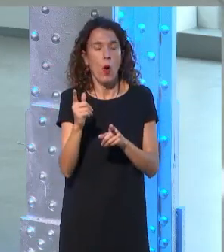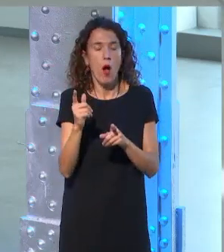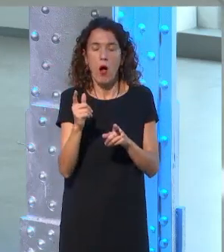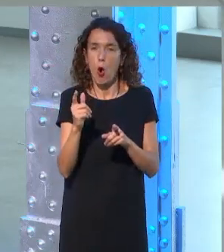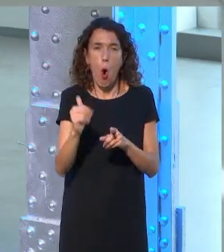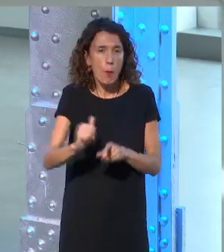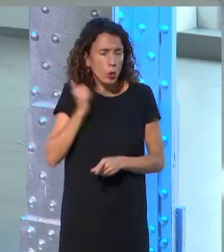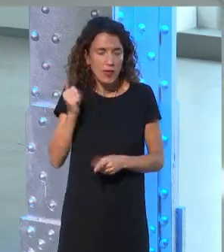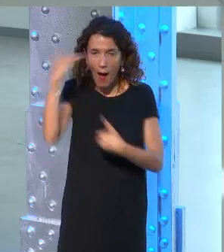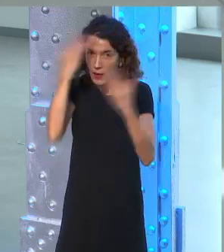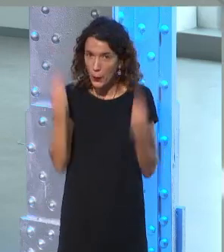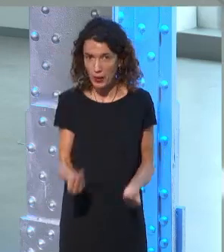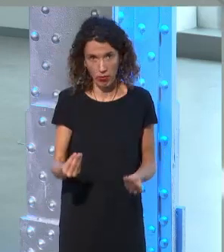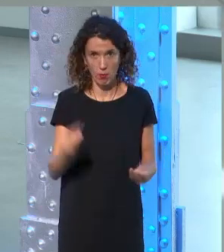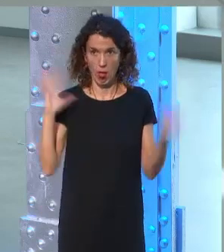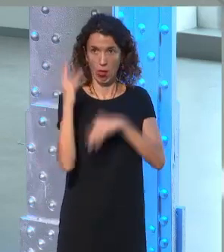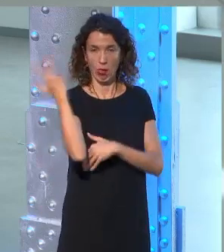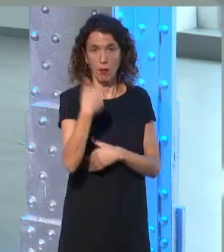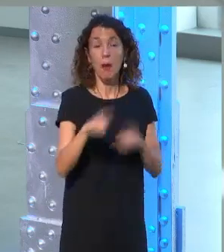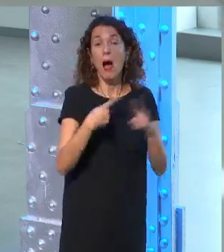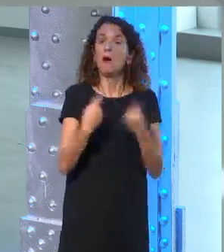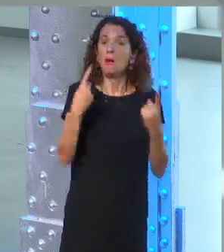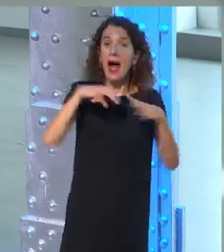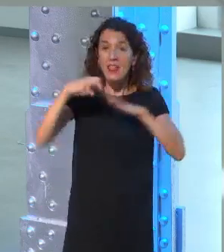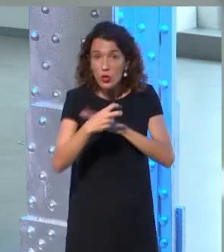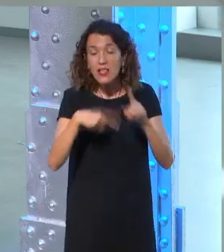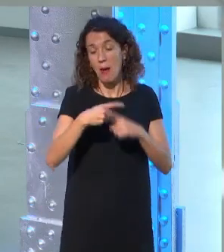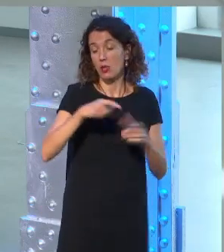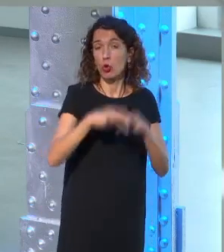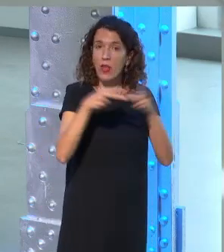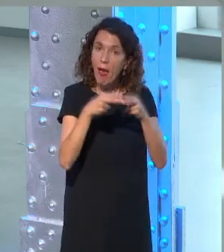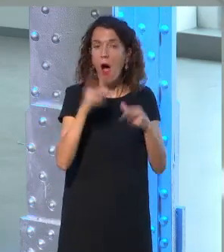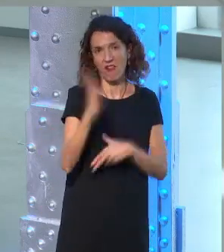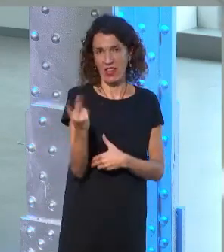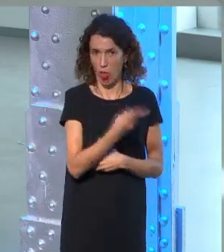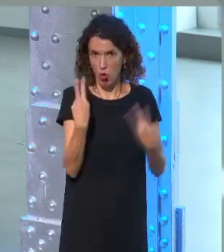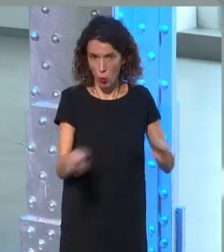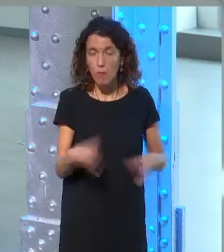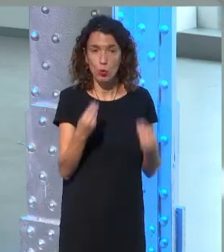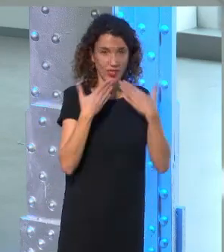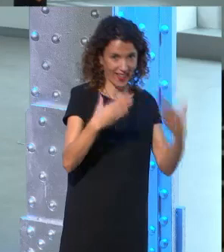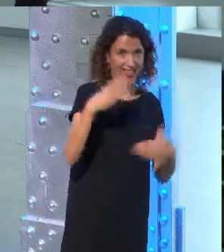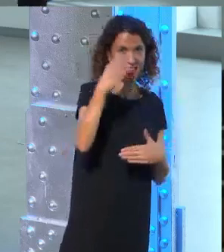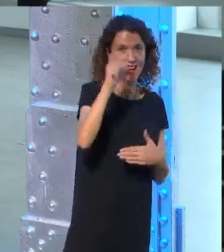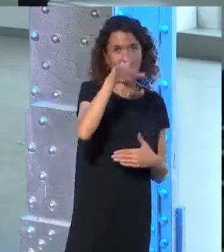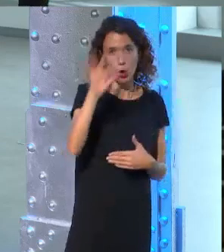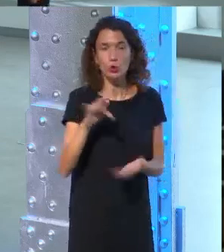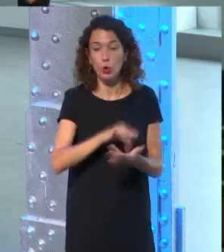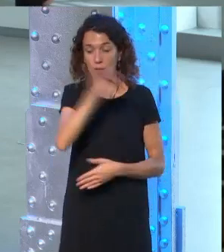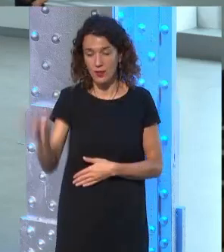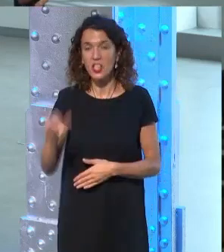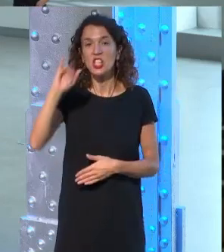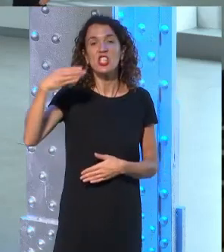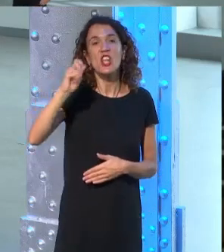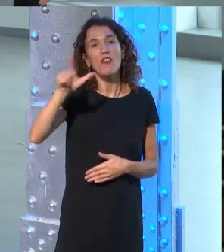atender y que dará réditos a los accionistas y además de a la sociedad en su conjunto. Muchas gracias, Carlos. Tiene la palabra ahora